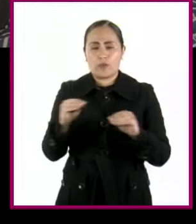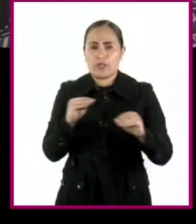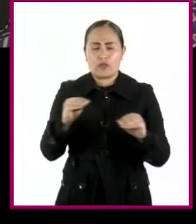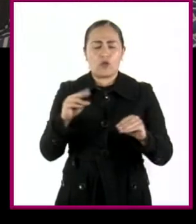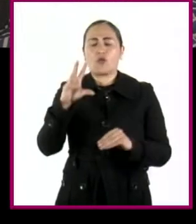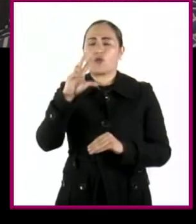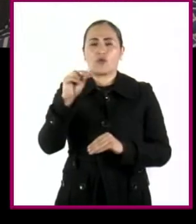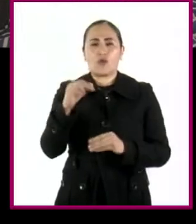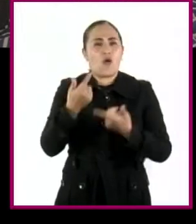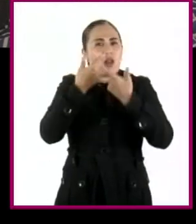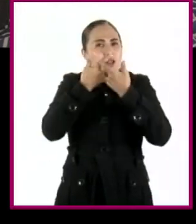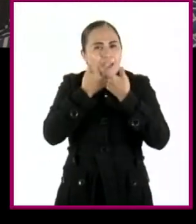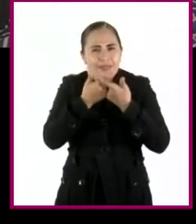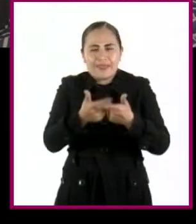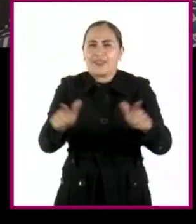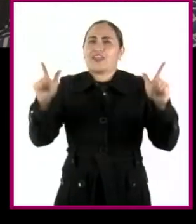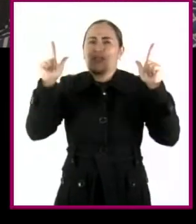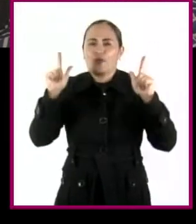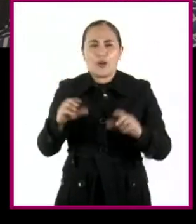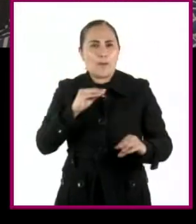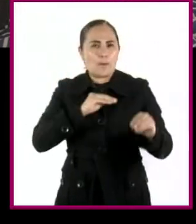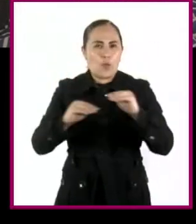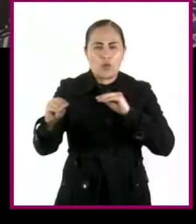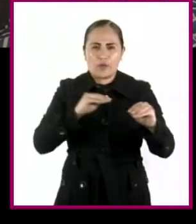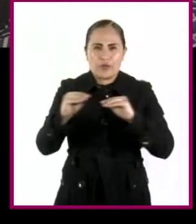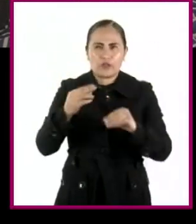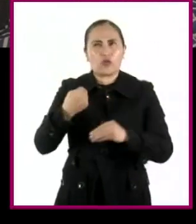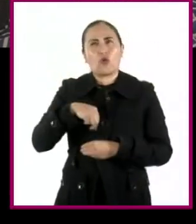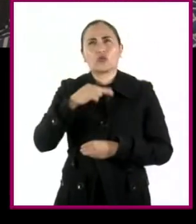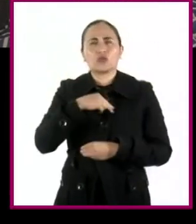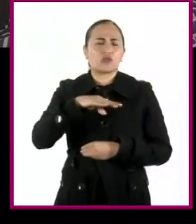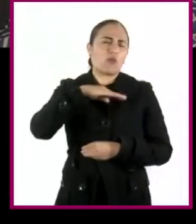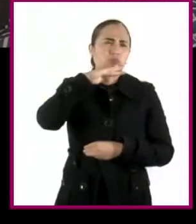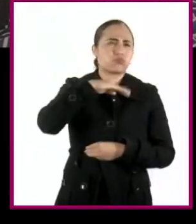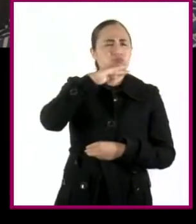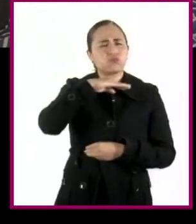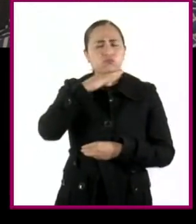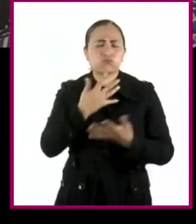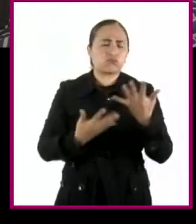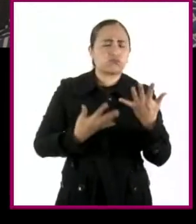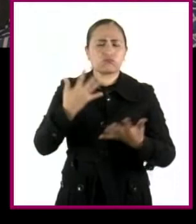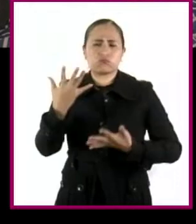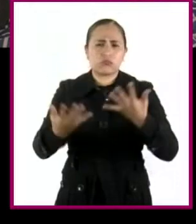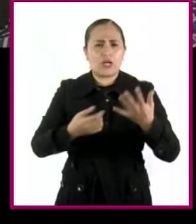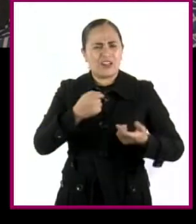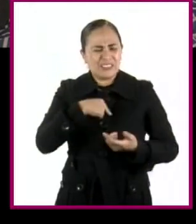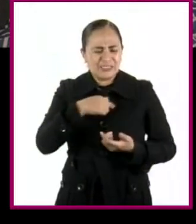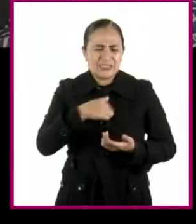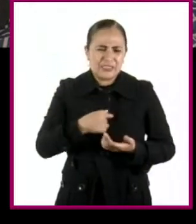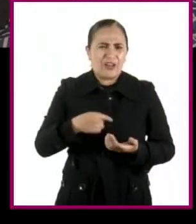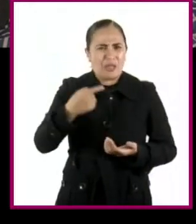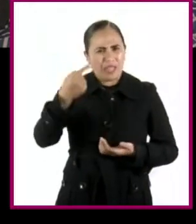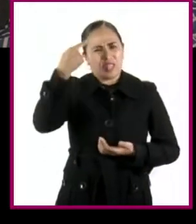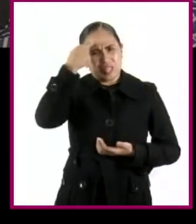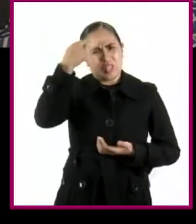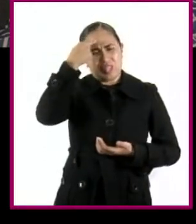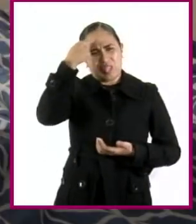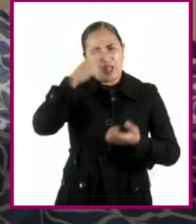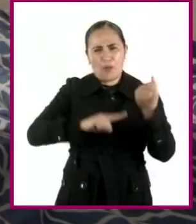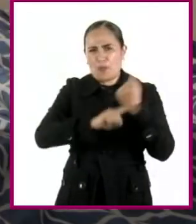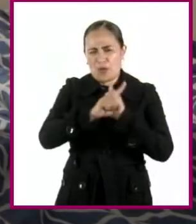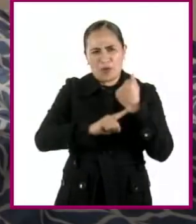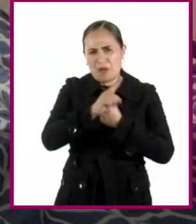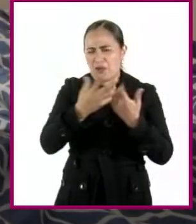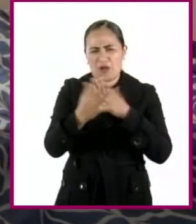la libertad de varios movimientos del que luego no somos conscientes, liberamos todas esas ataduras y broncas mentales que traemos